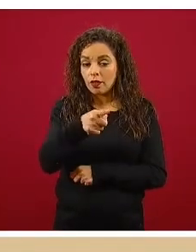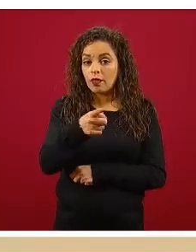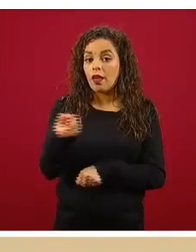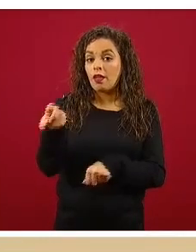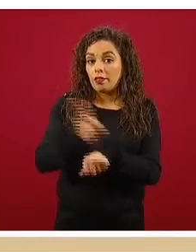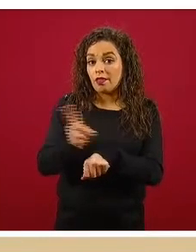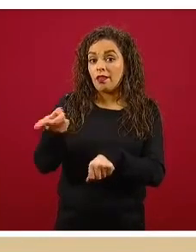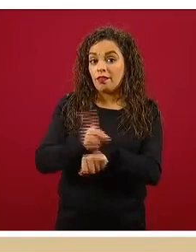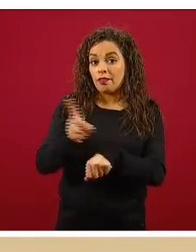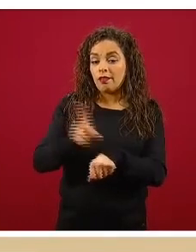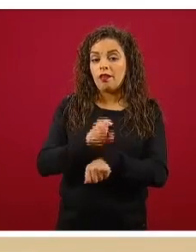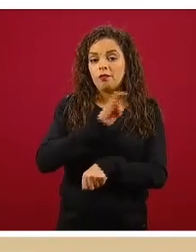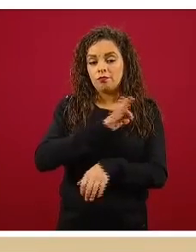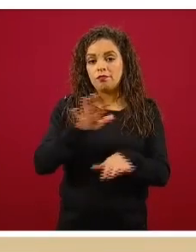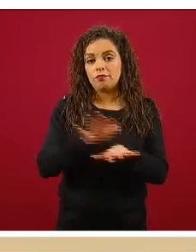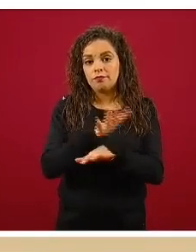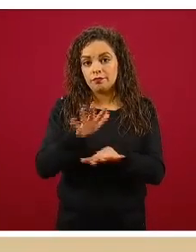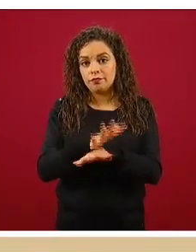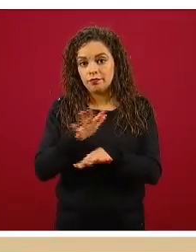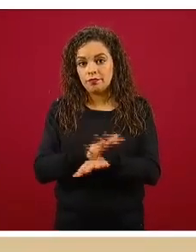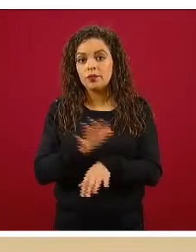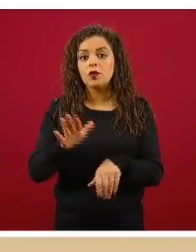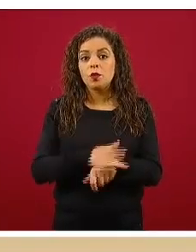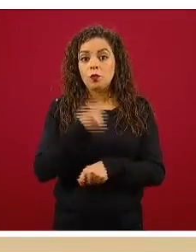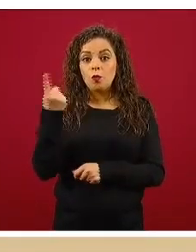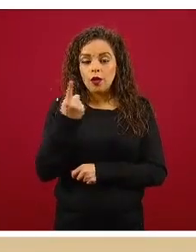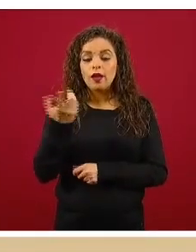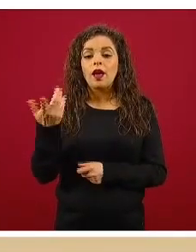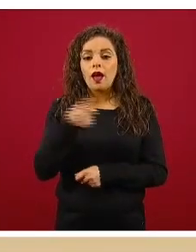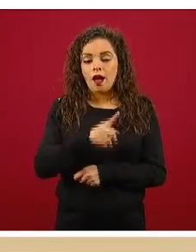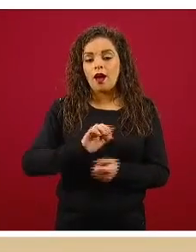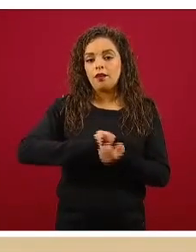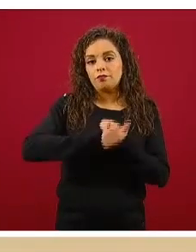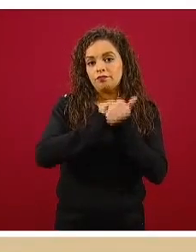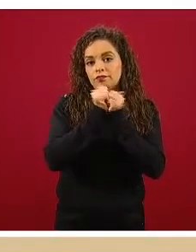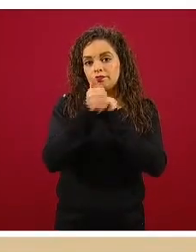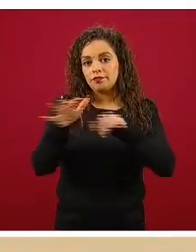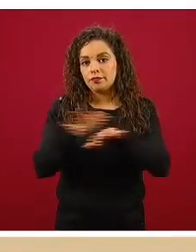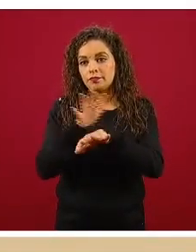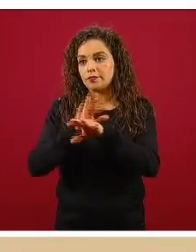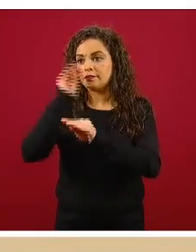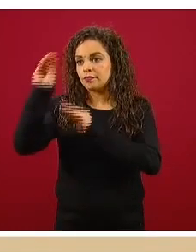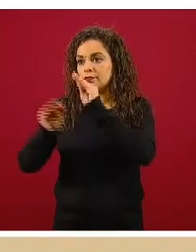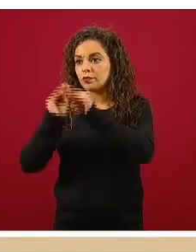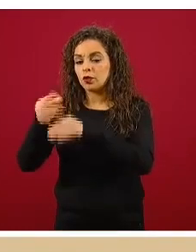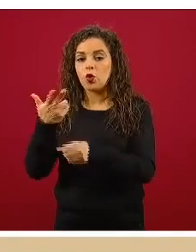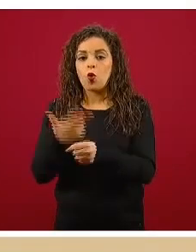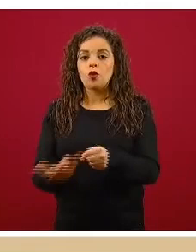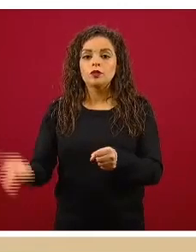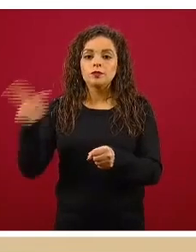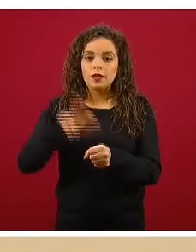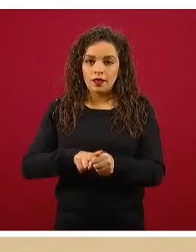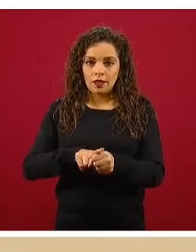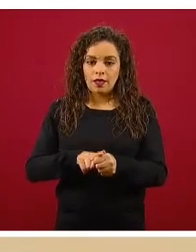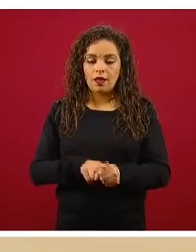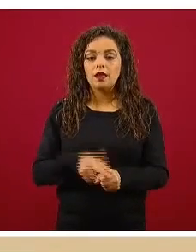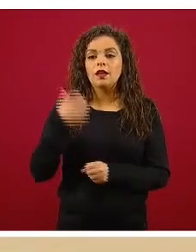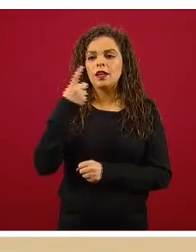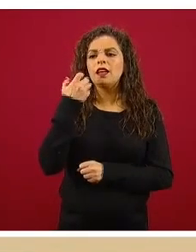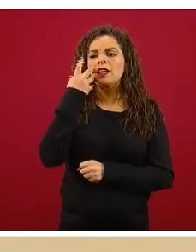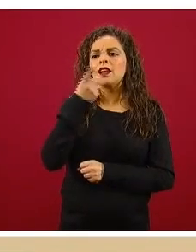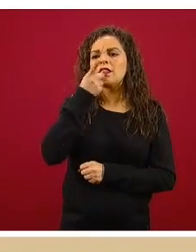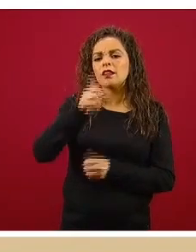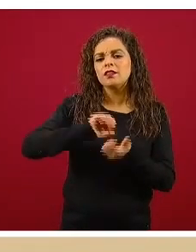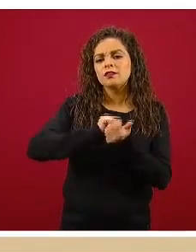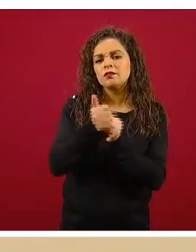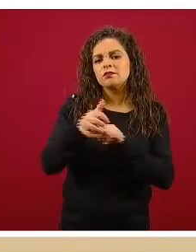través sobre todo del proceso de reconversión que en su momento se lleva a cabo en los hospitales. Reconvertir significa que camas que